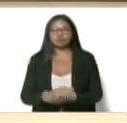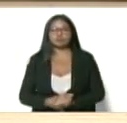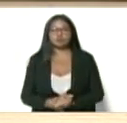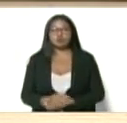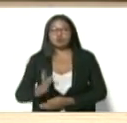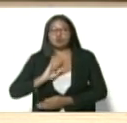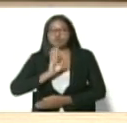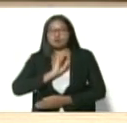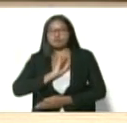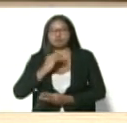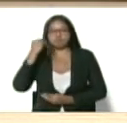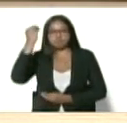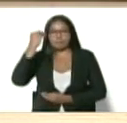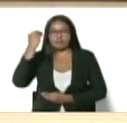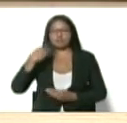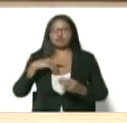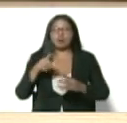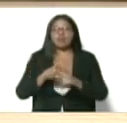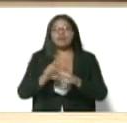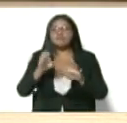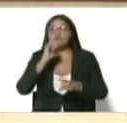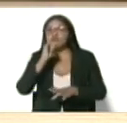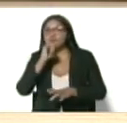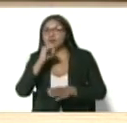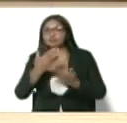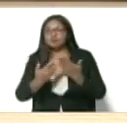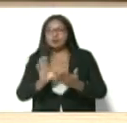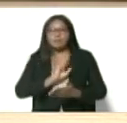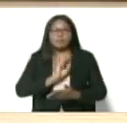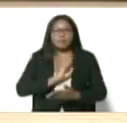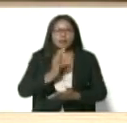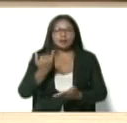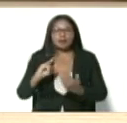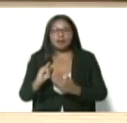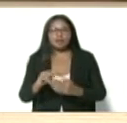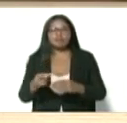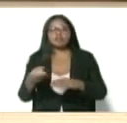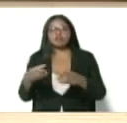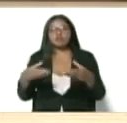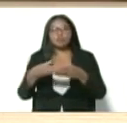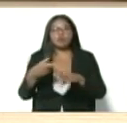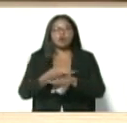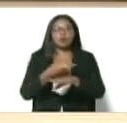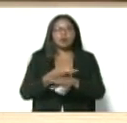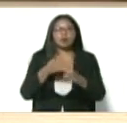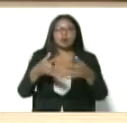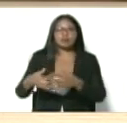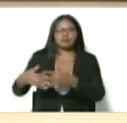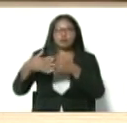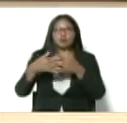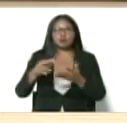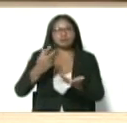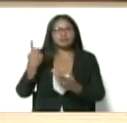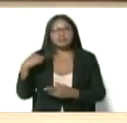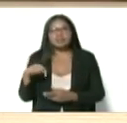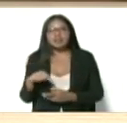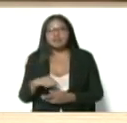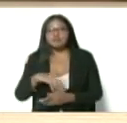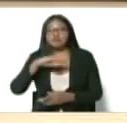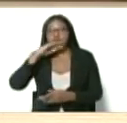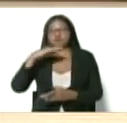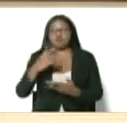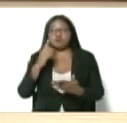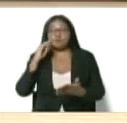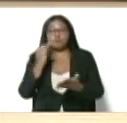la información clasificada de las agencias del gobierno de eeuu que tienen suficientes